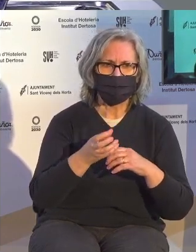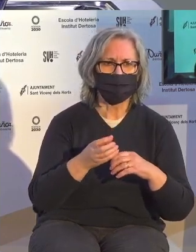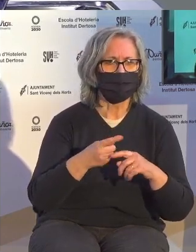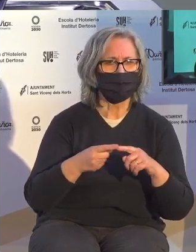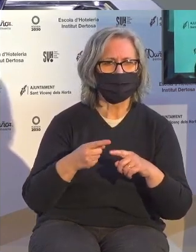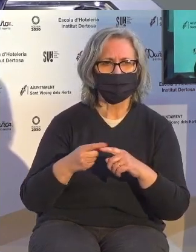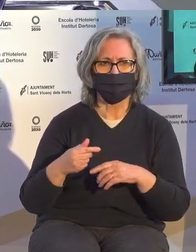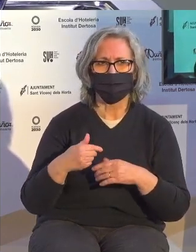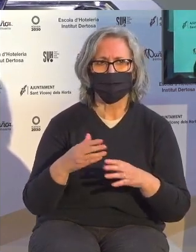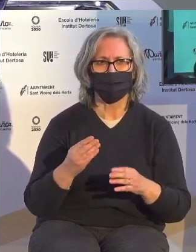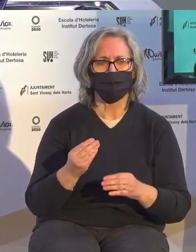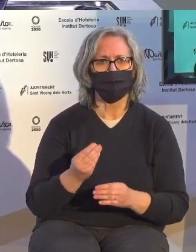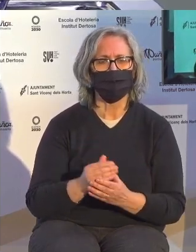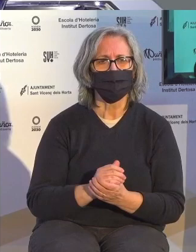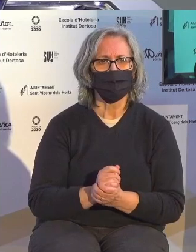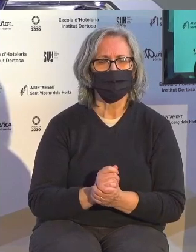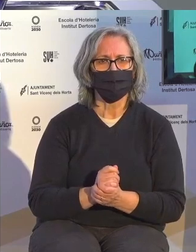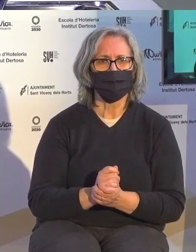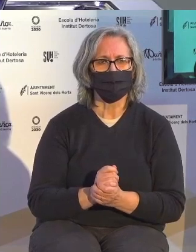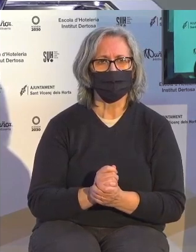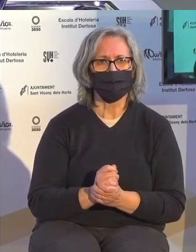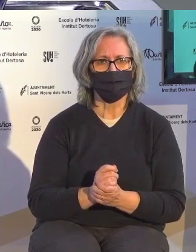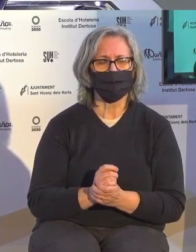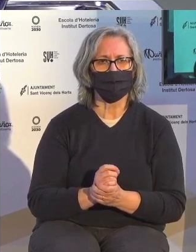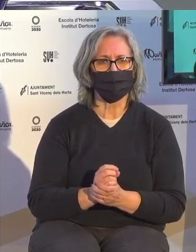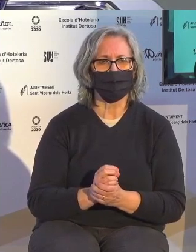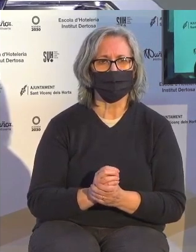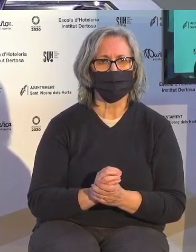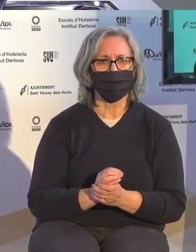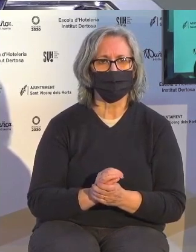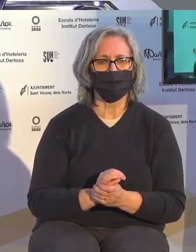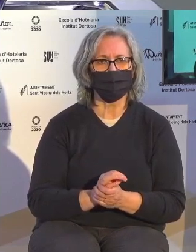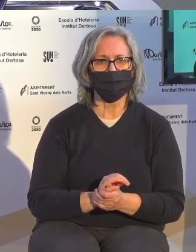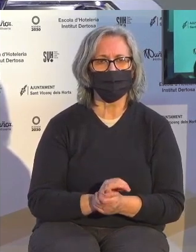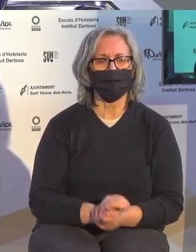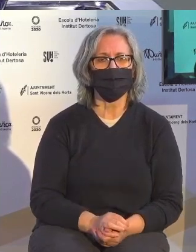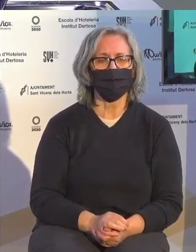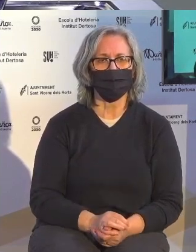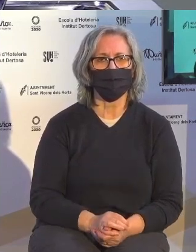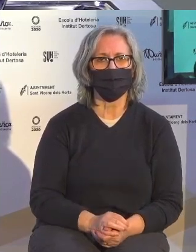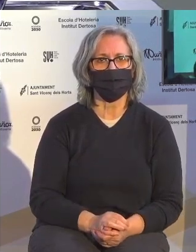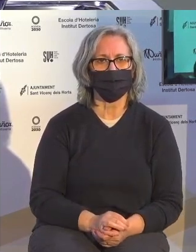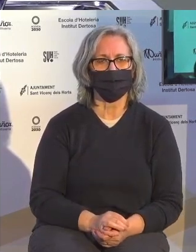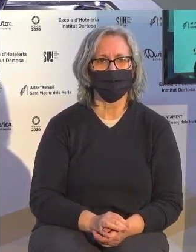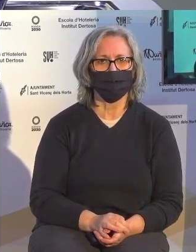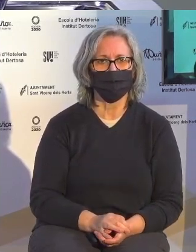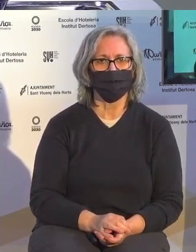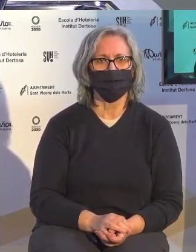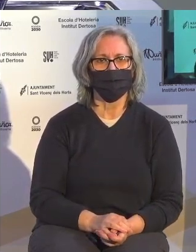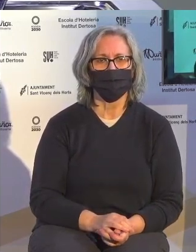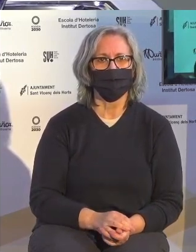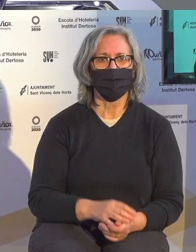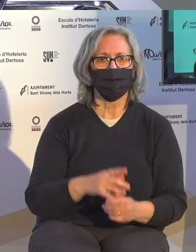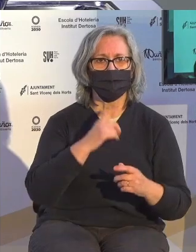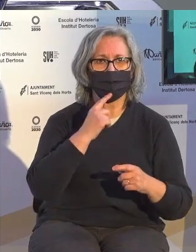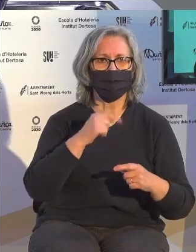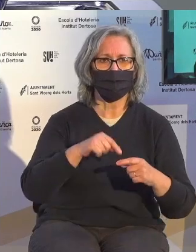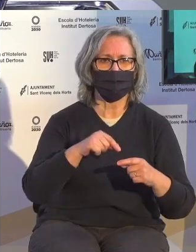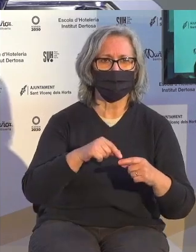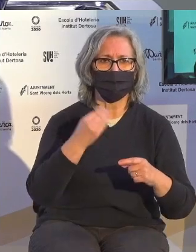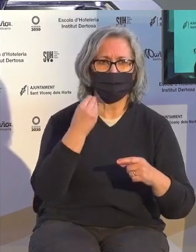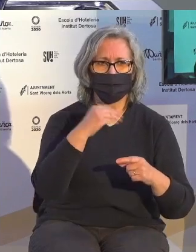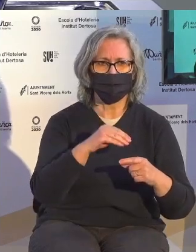devolver todo el merengue no vas así a absorber la humedad de la fricción de problemas del